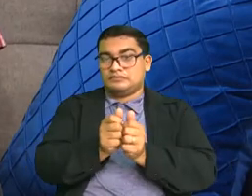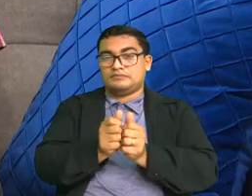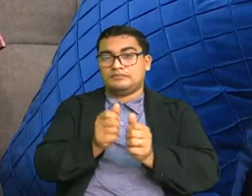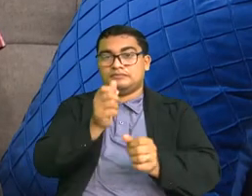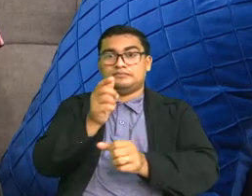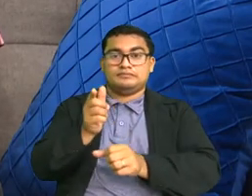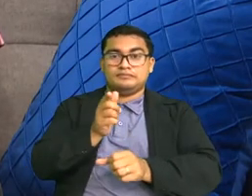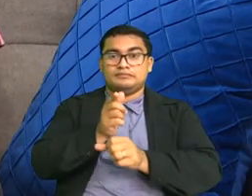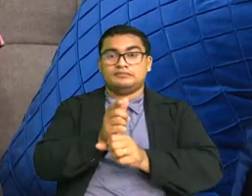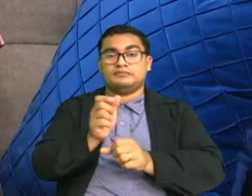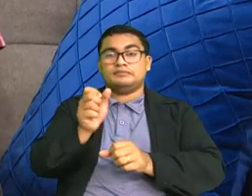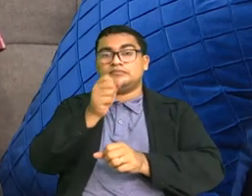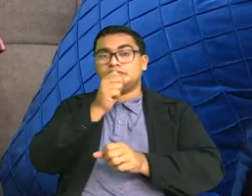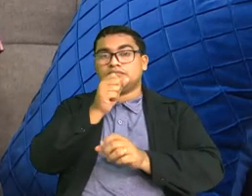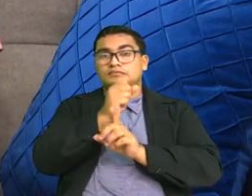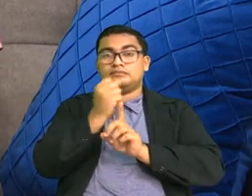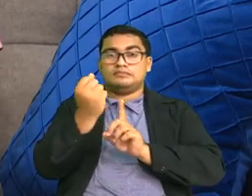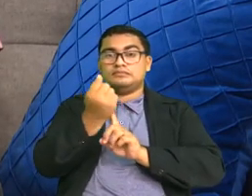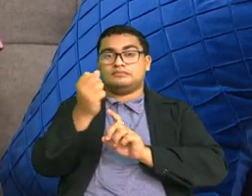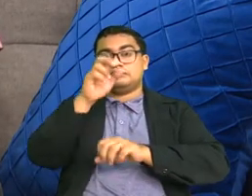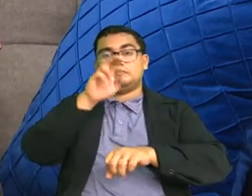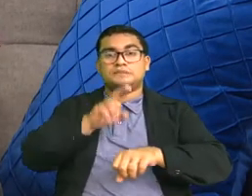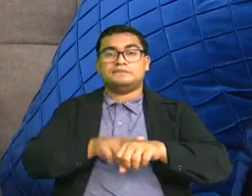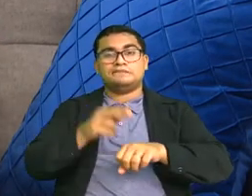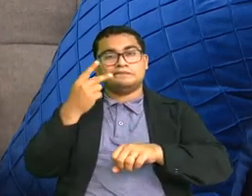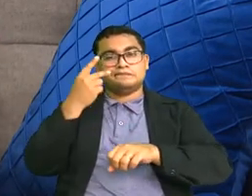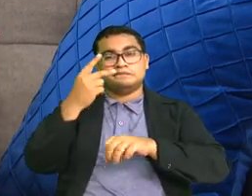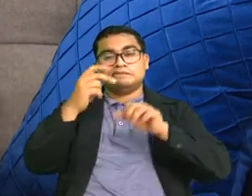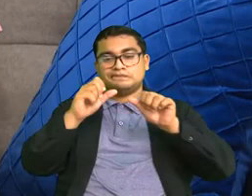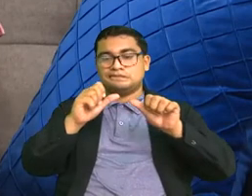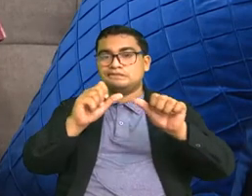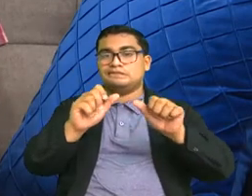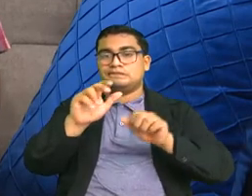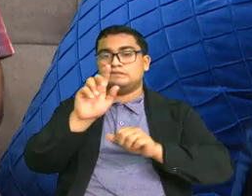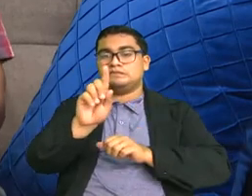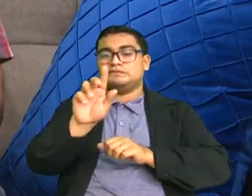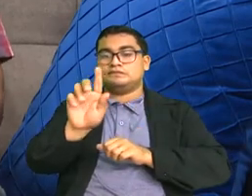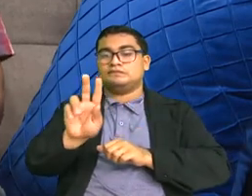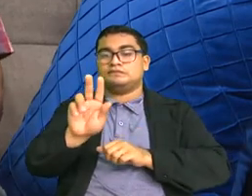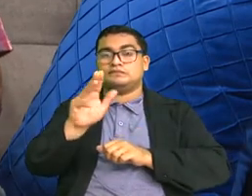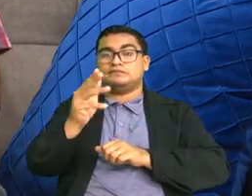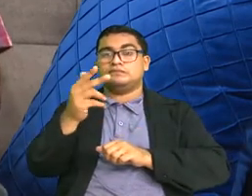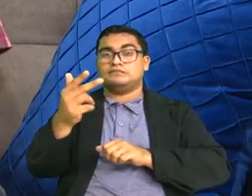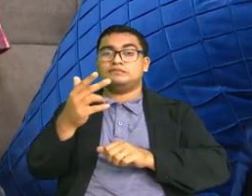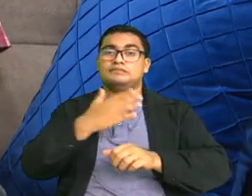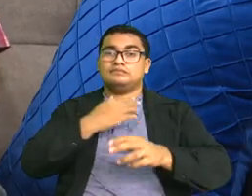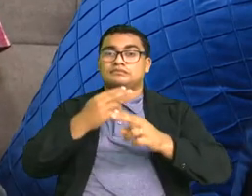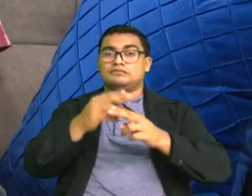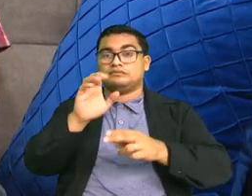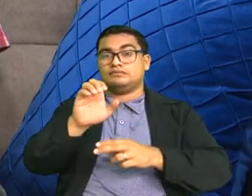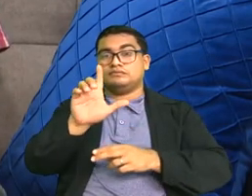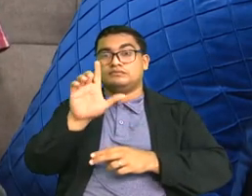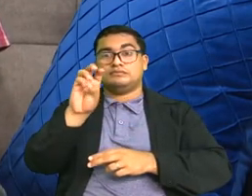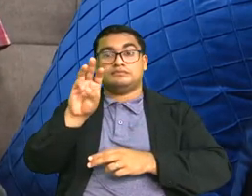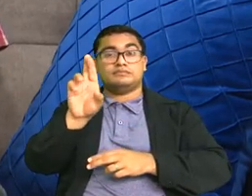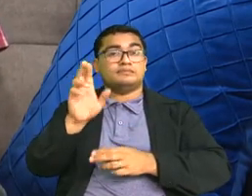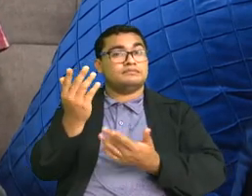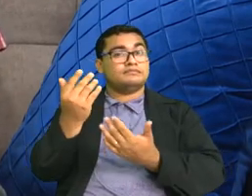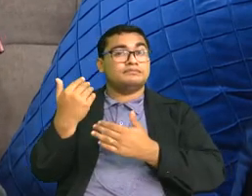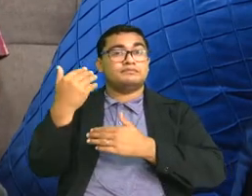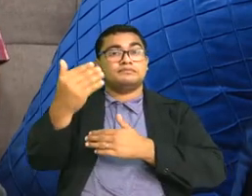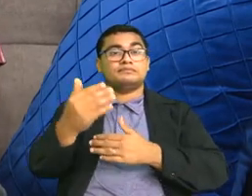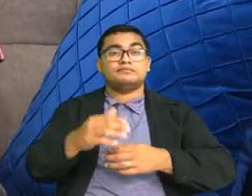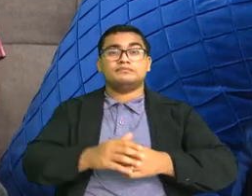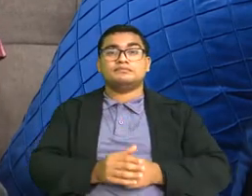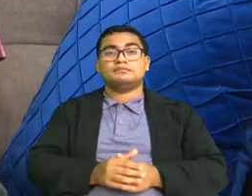transmisión de su programa desde el parlamento le invitamos a que se queden en sintonía de canal parlamentario el canal de la asamblea nacional estuvo con ustedes el marm arts y les esperamos en una